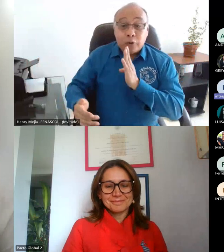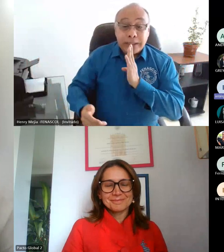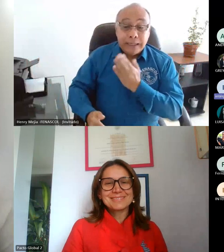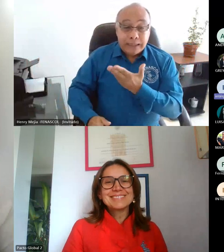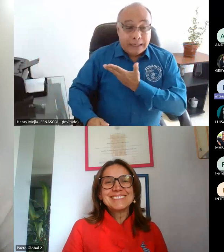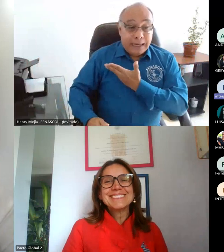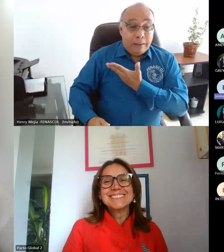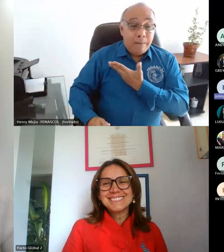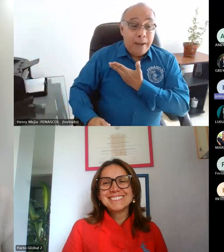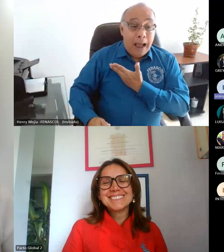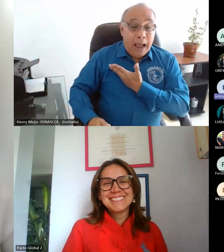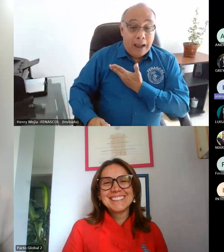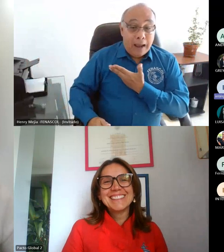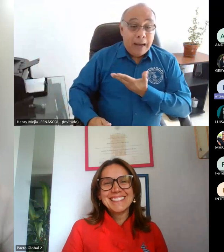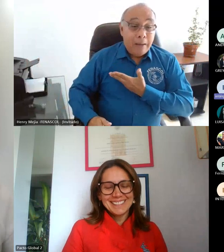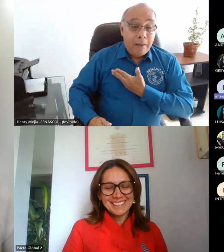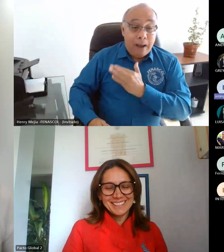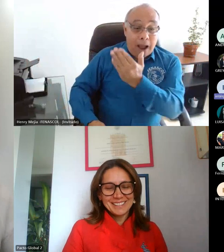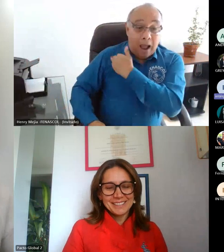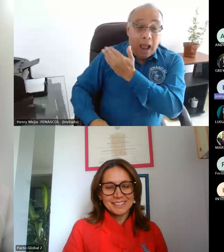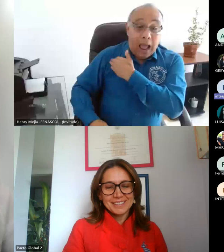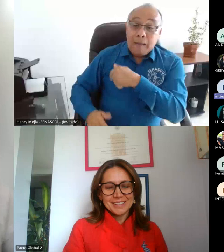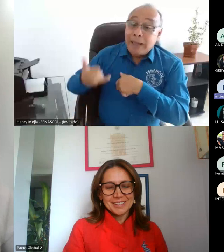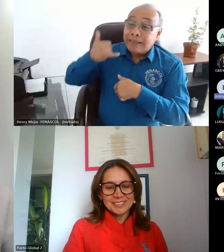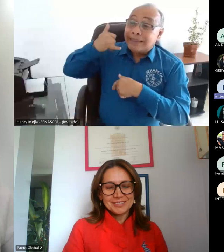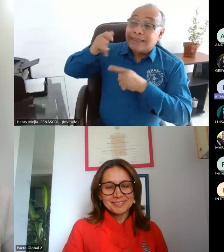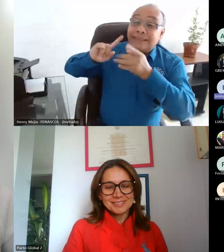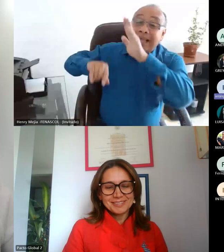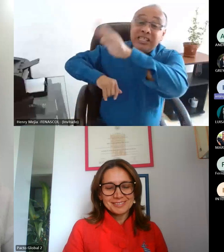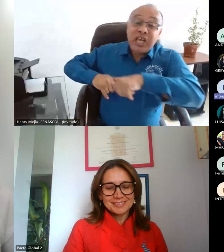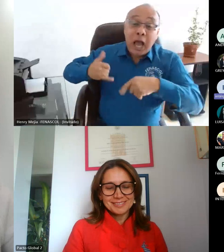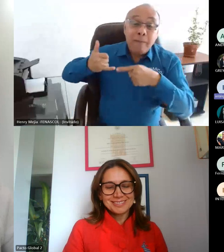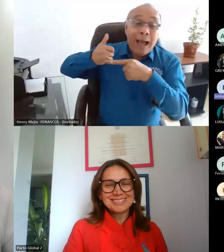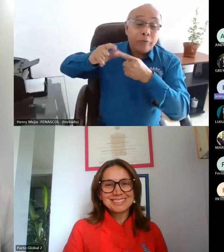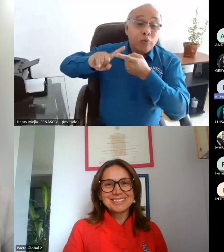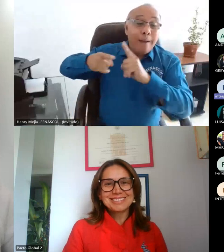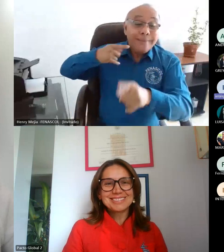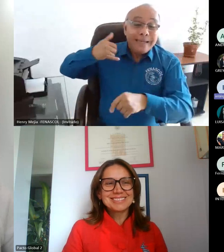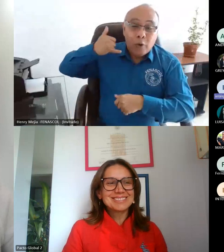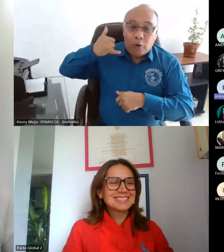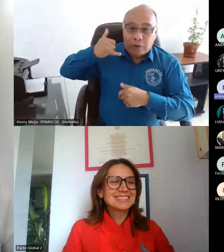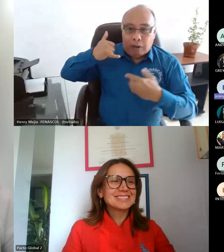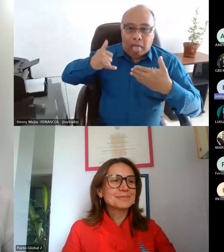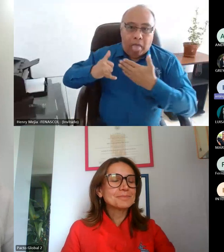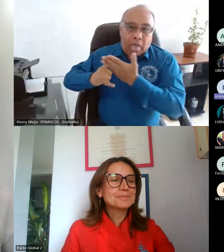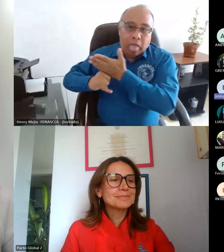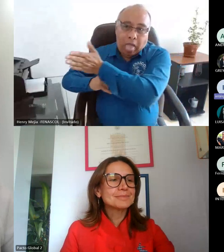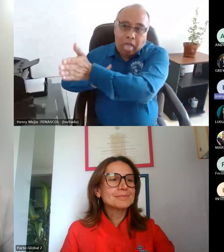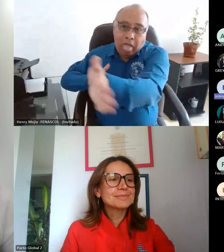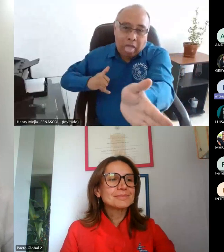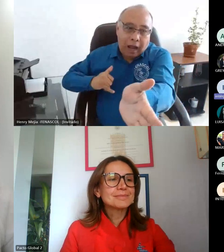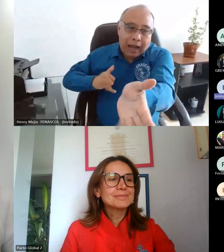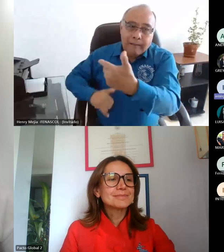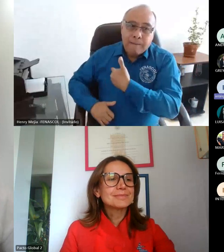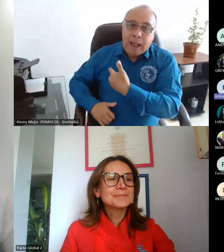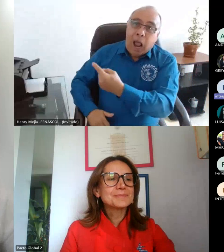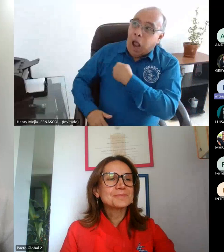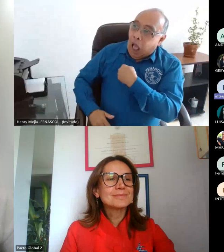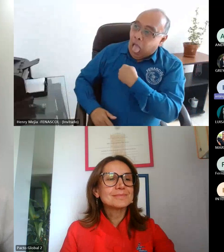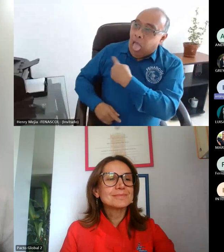llamada en la casa quienes esperaban la llamada por nosotros las personas sordas Pues eran nuestra mamá o nuestro